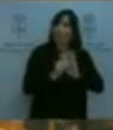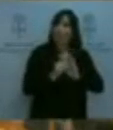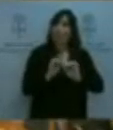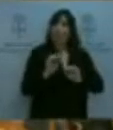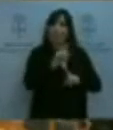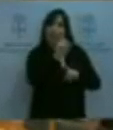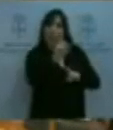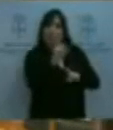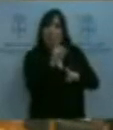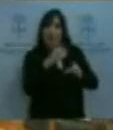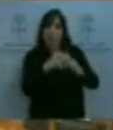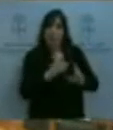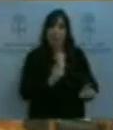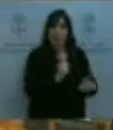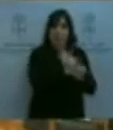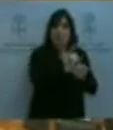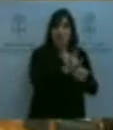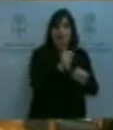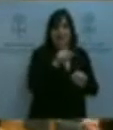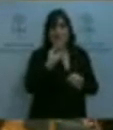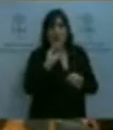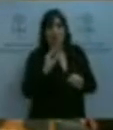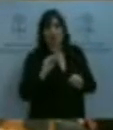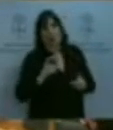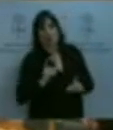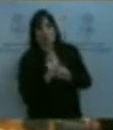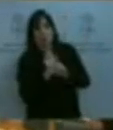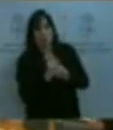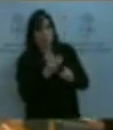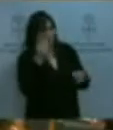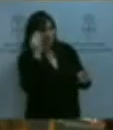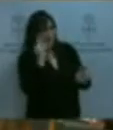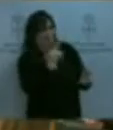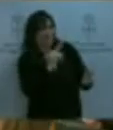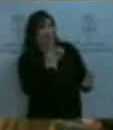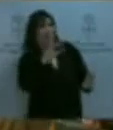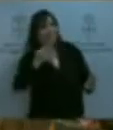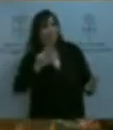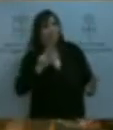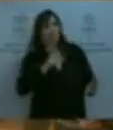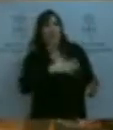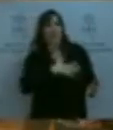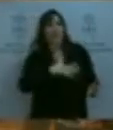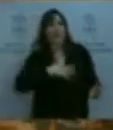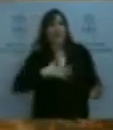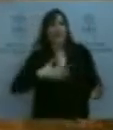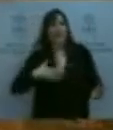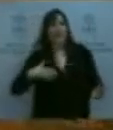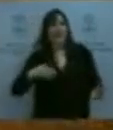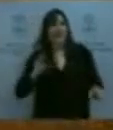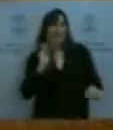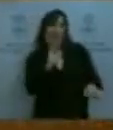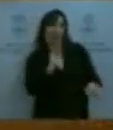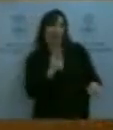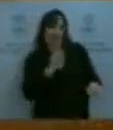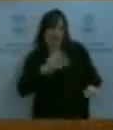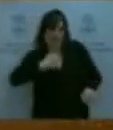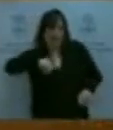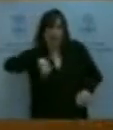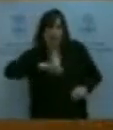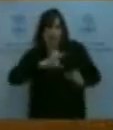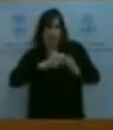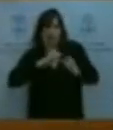mentalizando de que en poquito tiempo va a querer dirigir sus preguntas a esta bancada, pero esperen a que se produzcan las elecciones, porque empieza a ser un